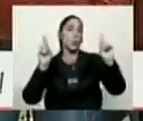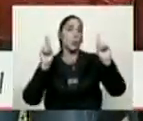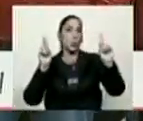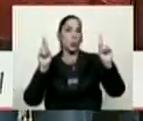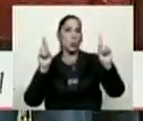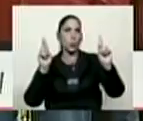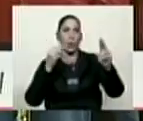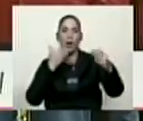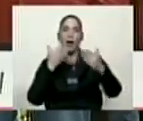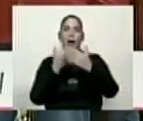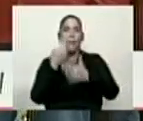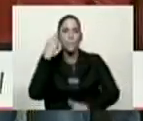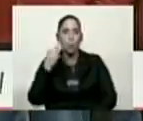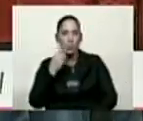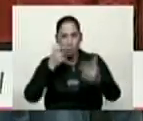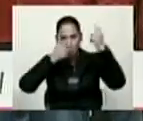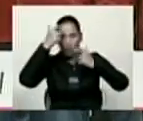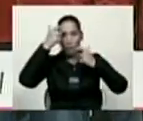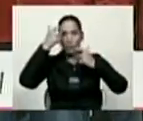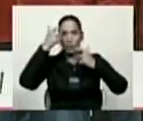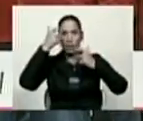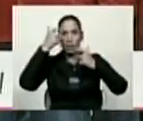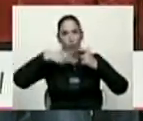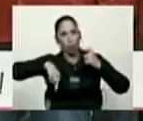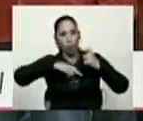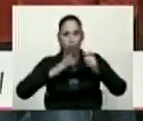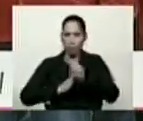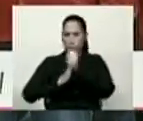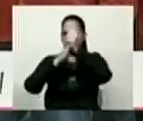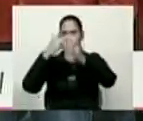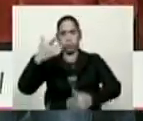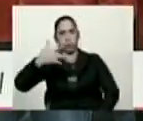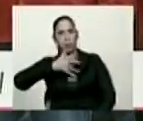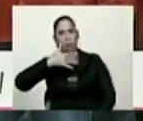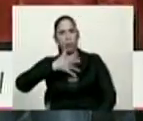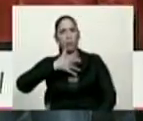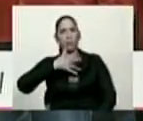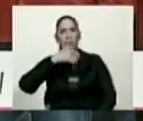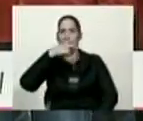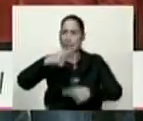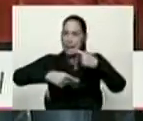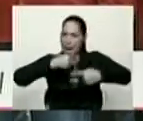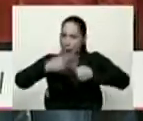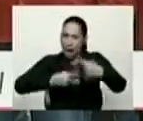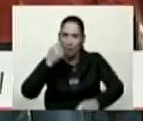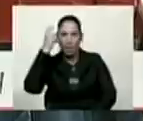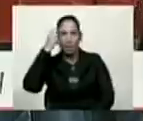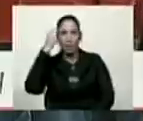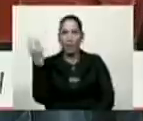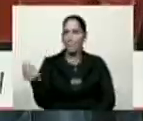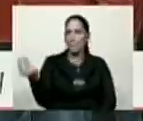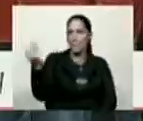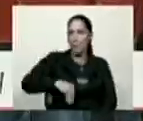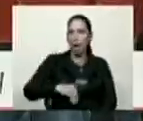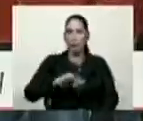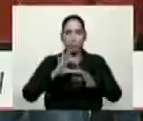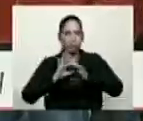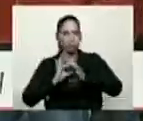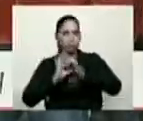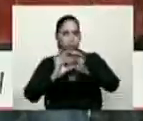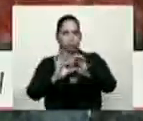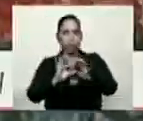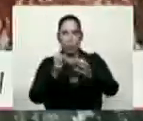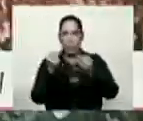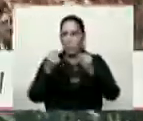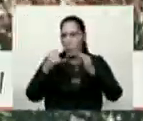Afortunadamente, gracias a Bolívar, a Chávez, los patriotas y las patriotas, somos cada día más consolidados en número,